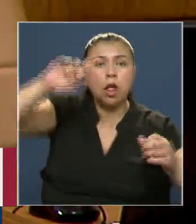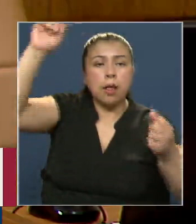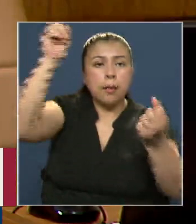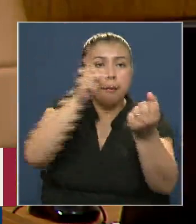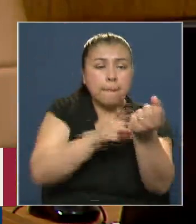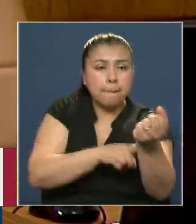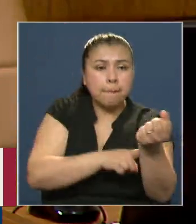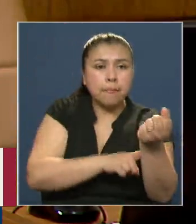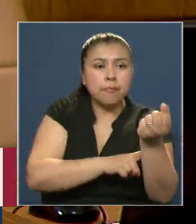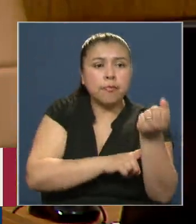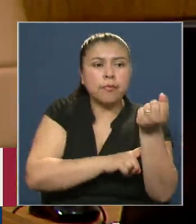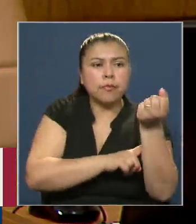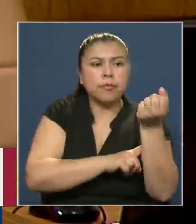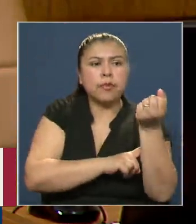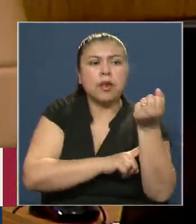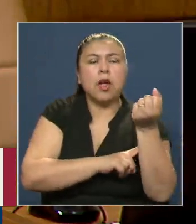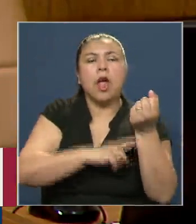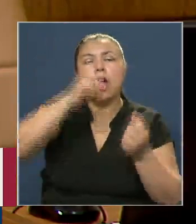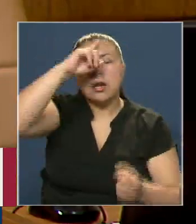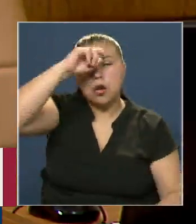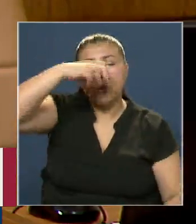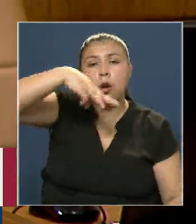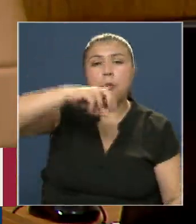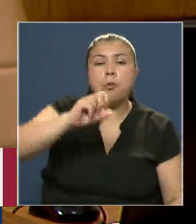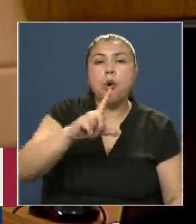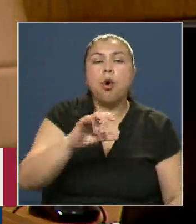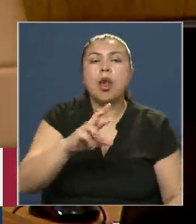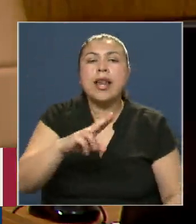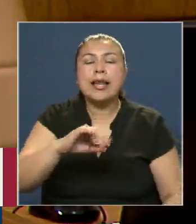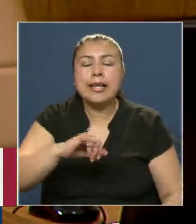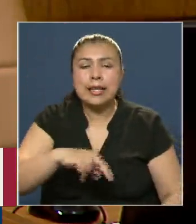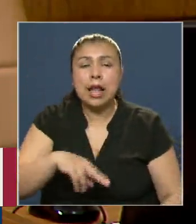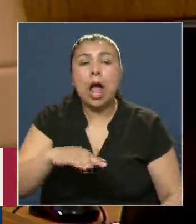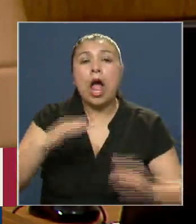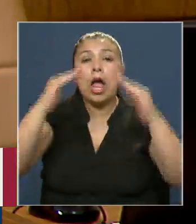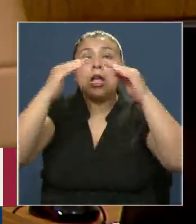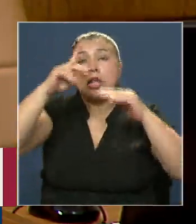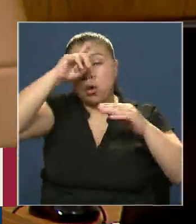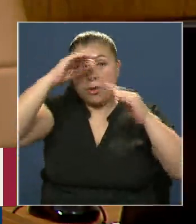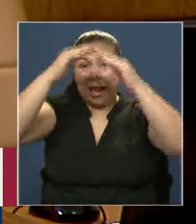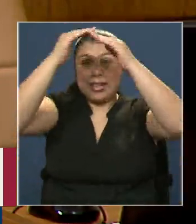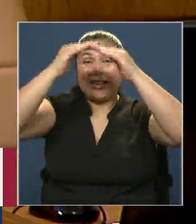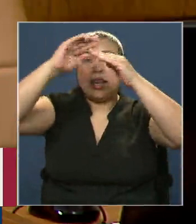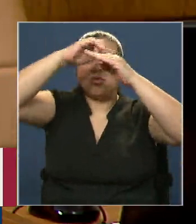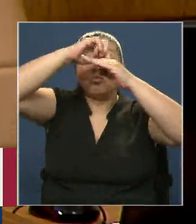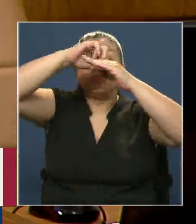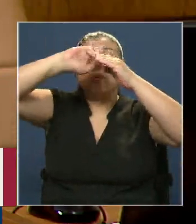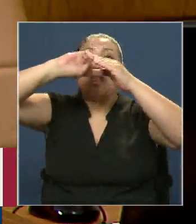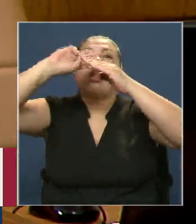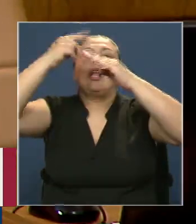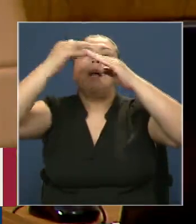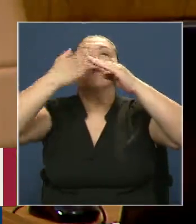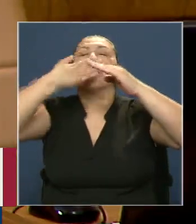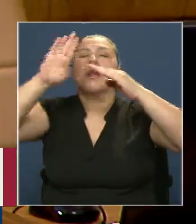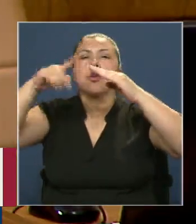y fuerza del hospital de Molina y la reposición de la techumbre, y en qué momento van a haber los recursos